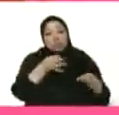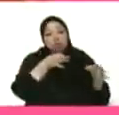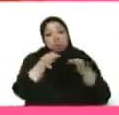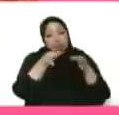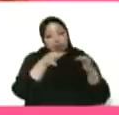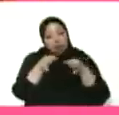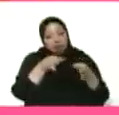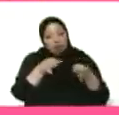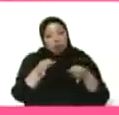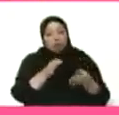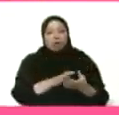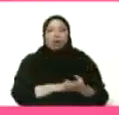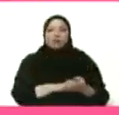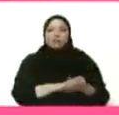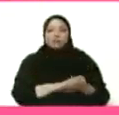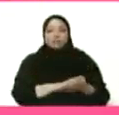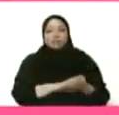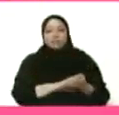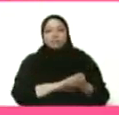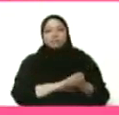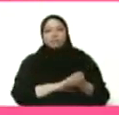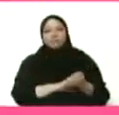Hay que pulir muchas cosas.